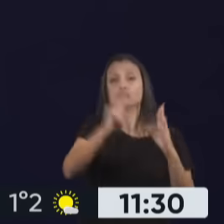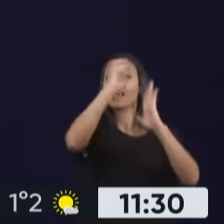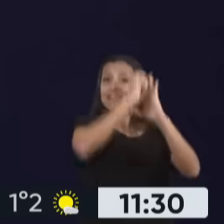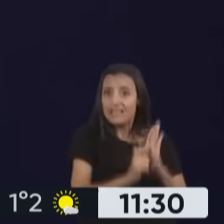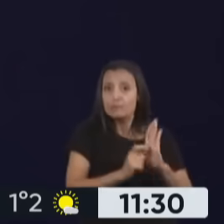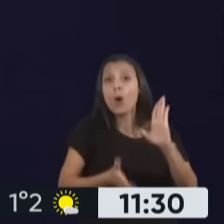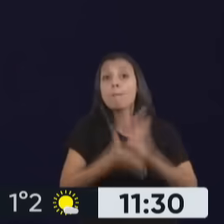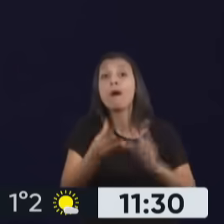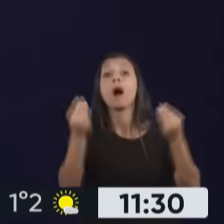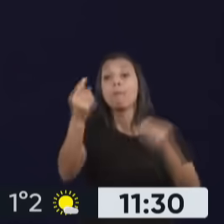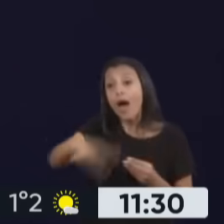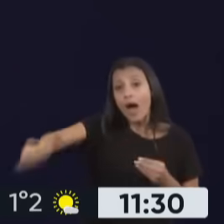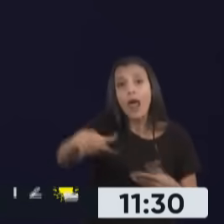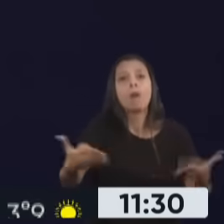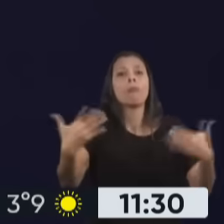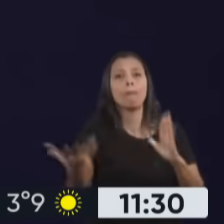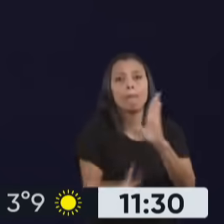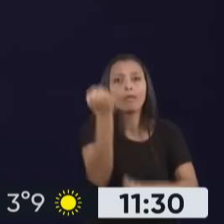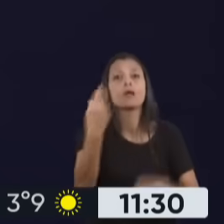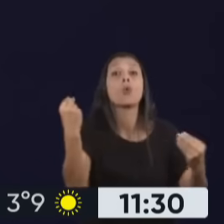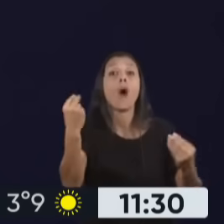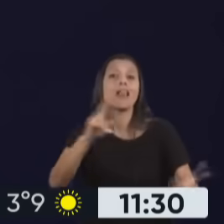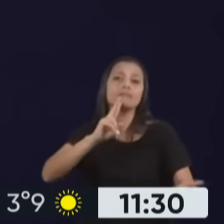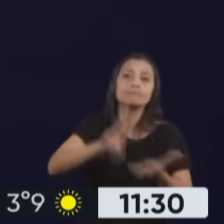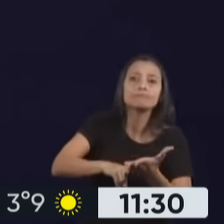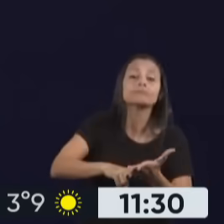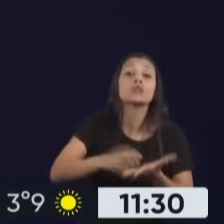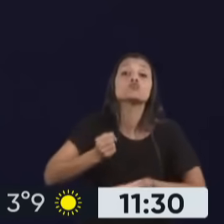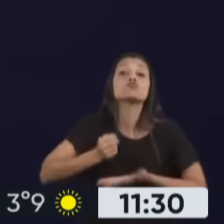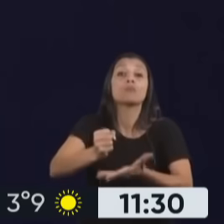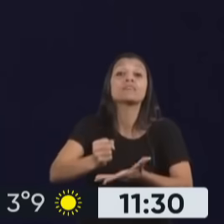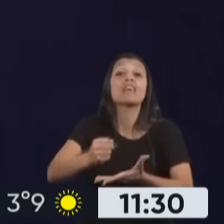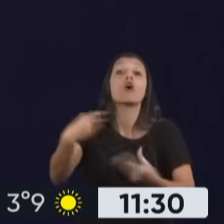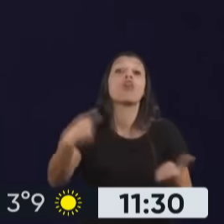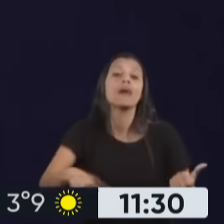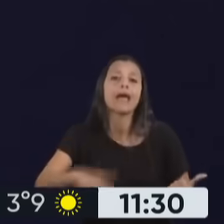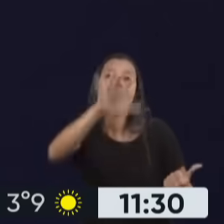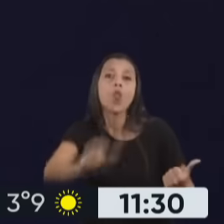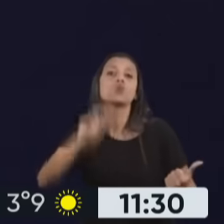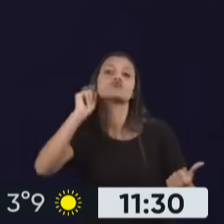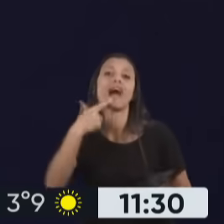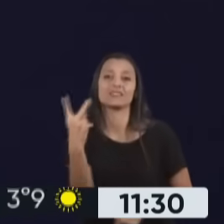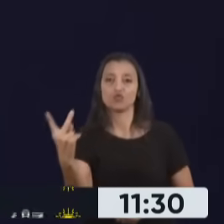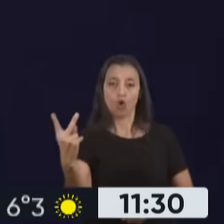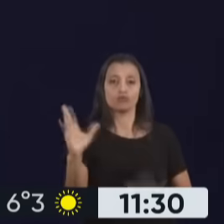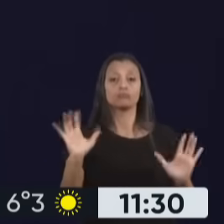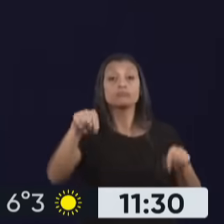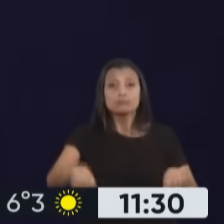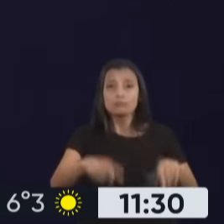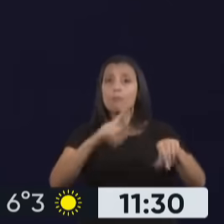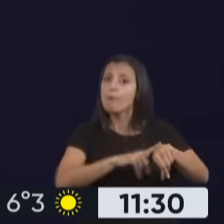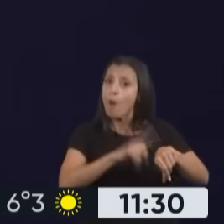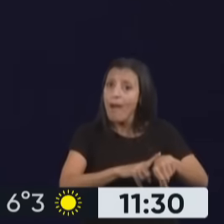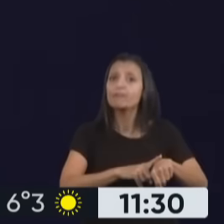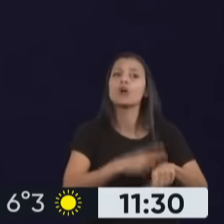para que puedan acceder a las tarifas subsidiadas de luz y de gas. Esto se da en el marco de un proceso